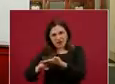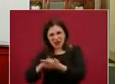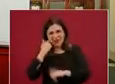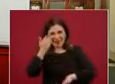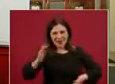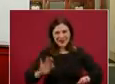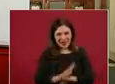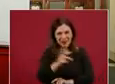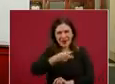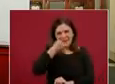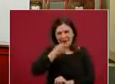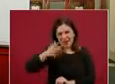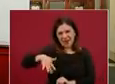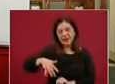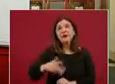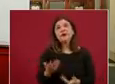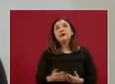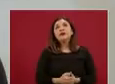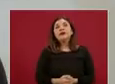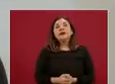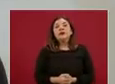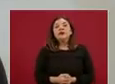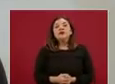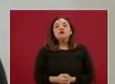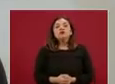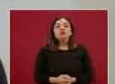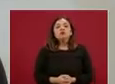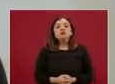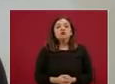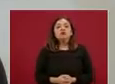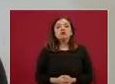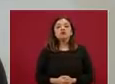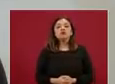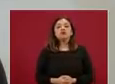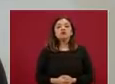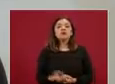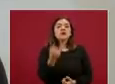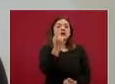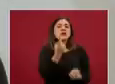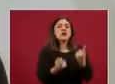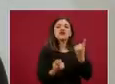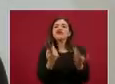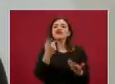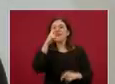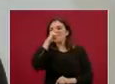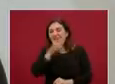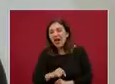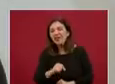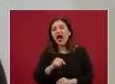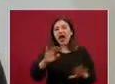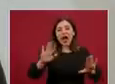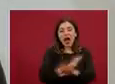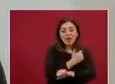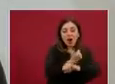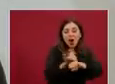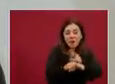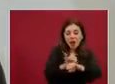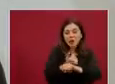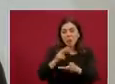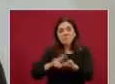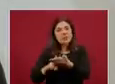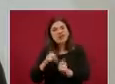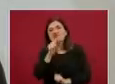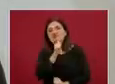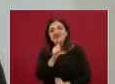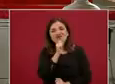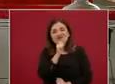diferente. Como bien se comentaba hace un momento, aplicaría tanto para las que finalmente no pudieron de un nivel de riesgo amarillo bajar a un verde